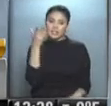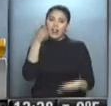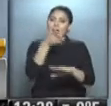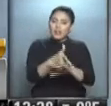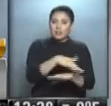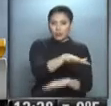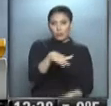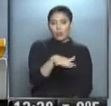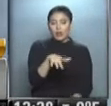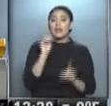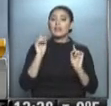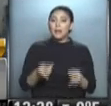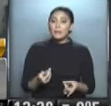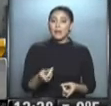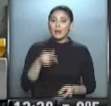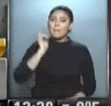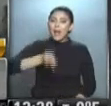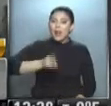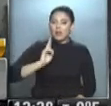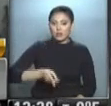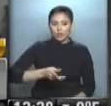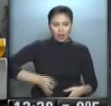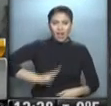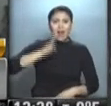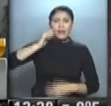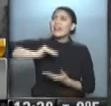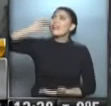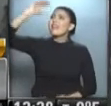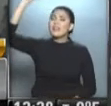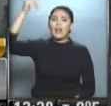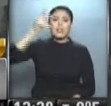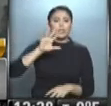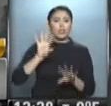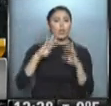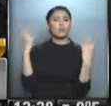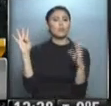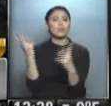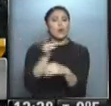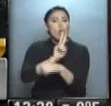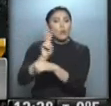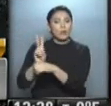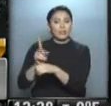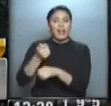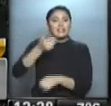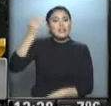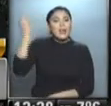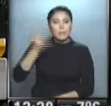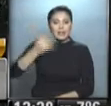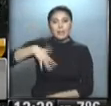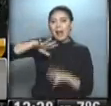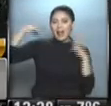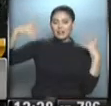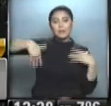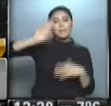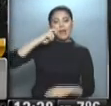zona afectada. Además, están en peligro árboles gigantes de un bosque protegido, una especie casi única de las más grandes y